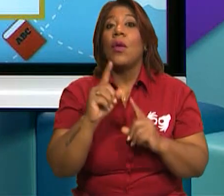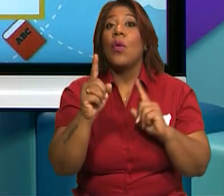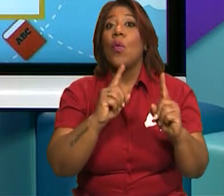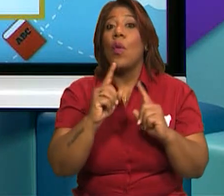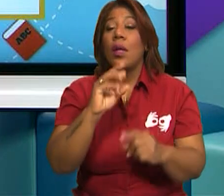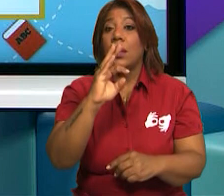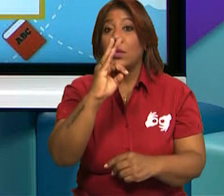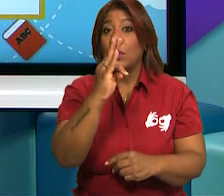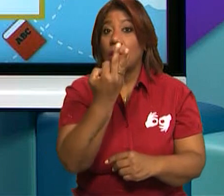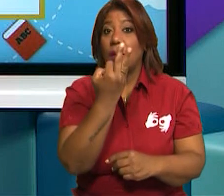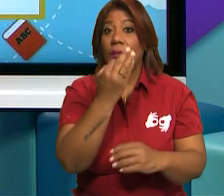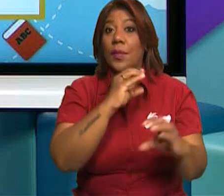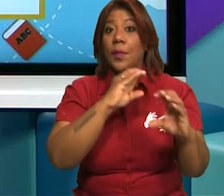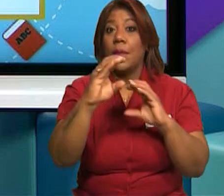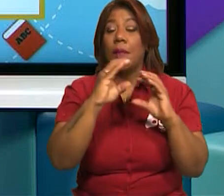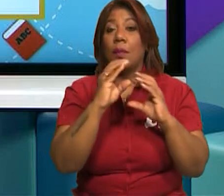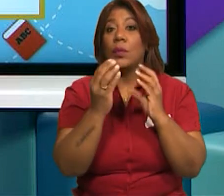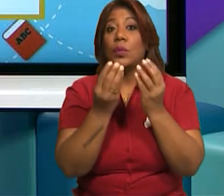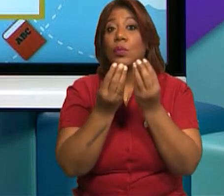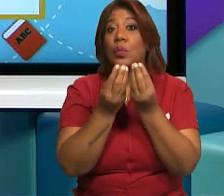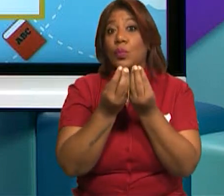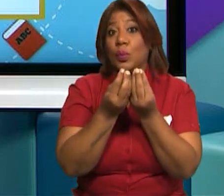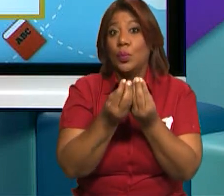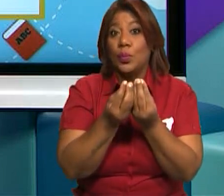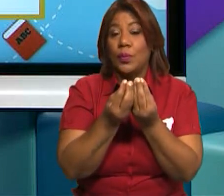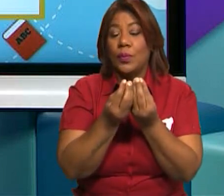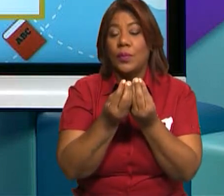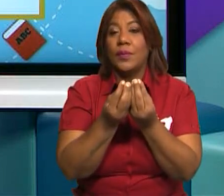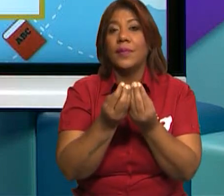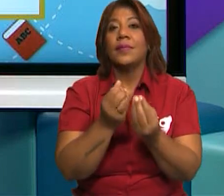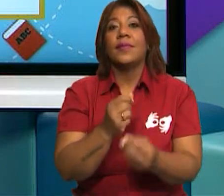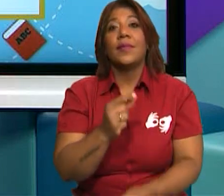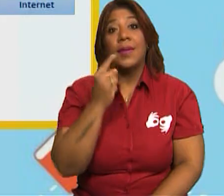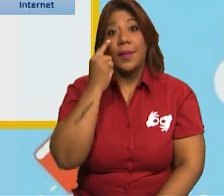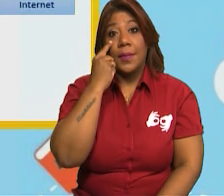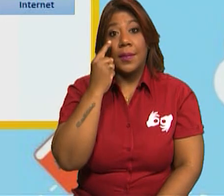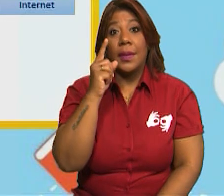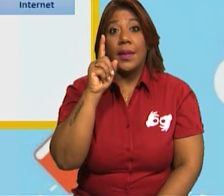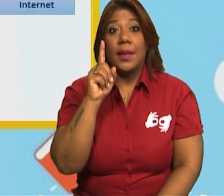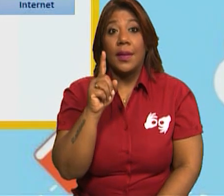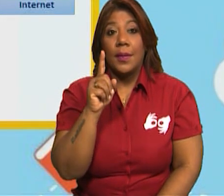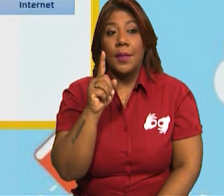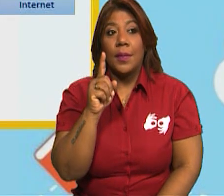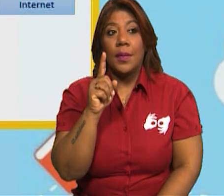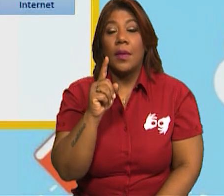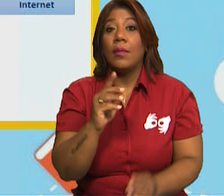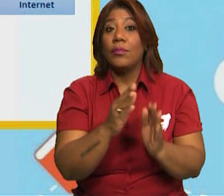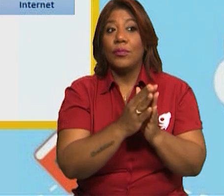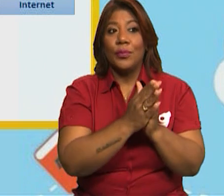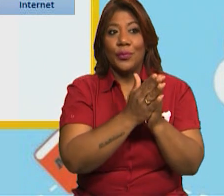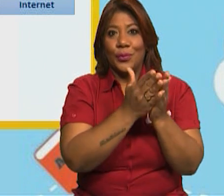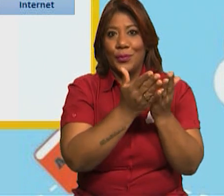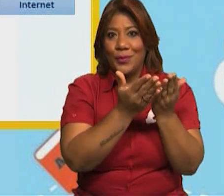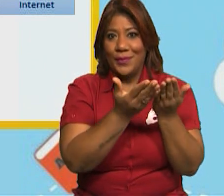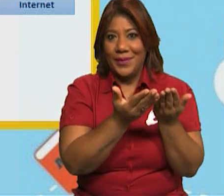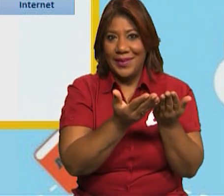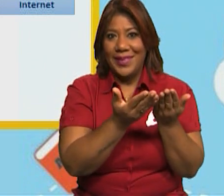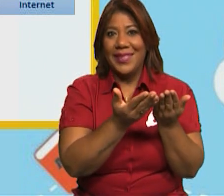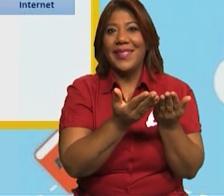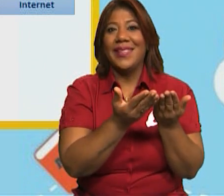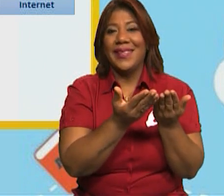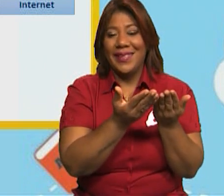comunicación de masa se está utilizando. Vamos a ver. En el primero es un libro. Recuerden que es una